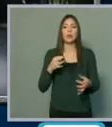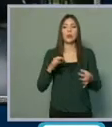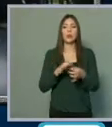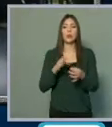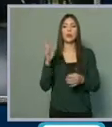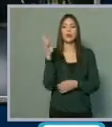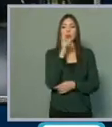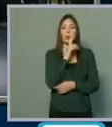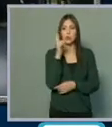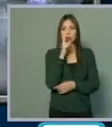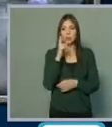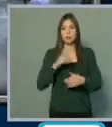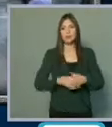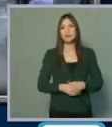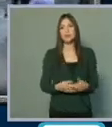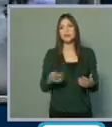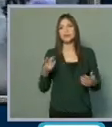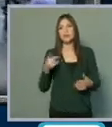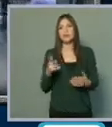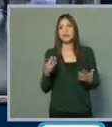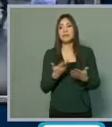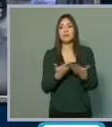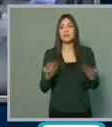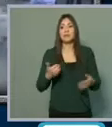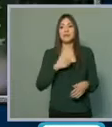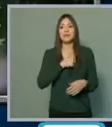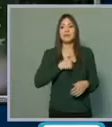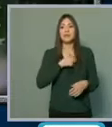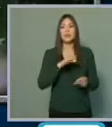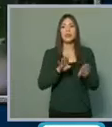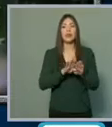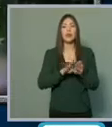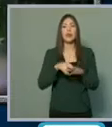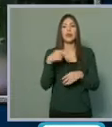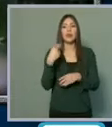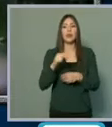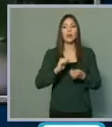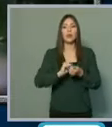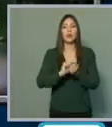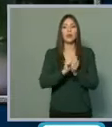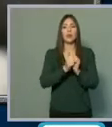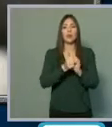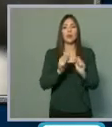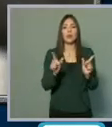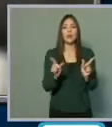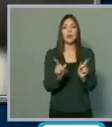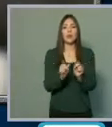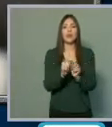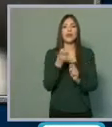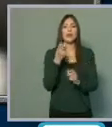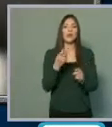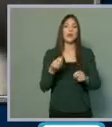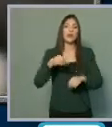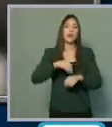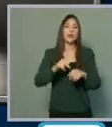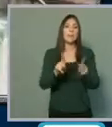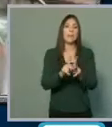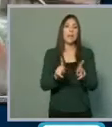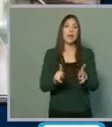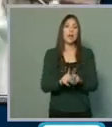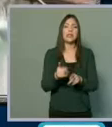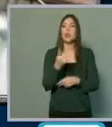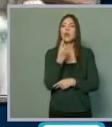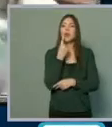más correcto. Pero lamentablemente se pegó el nombre como Krasny Ploshchid, como Plaza Roja en todo el mundo,